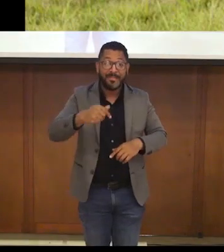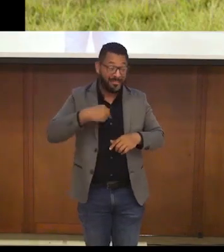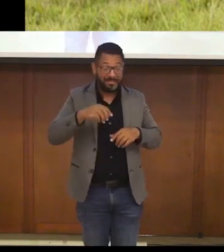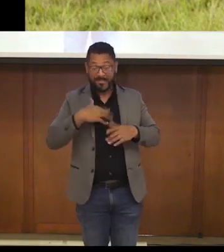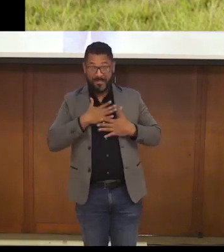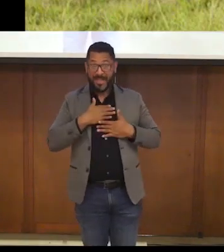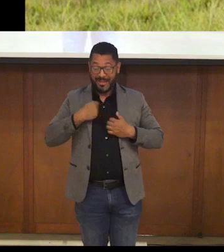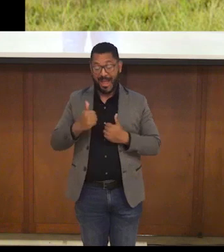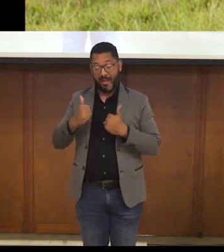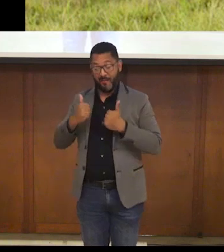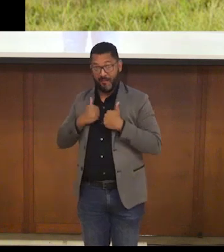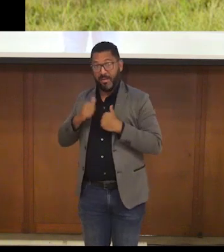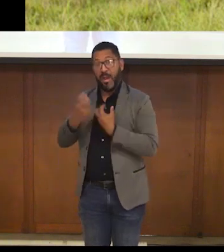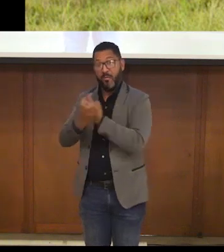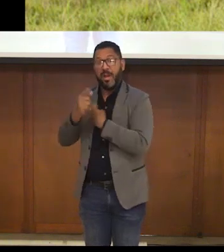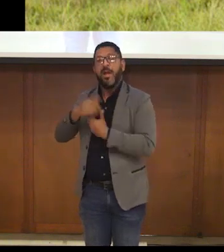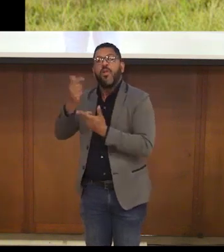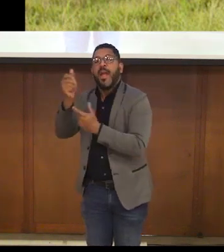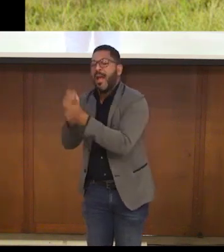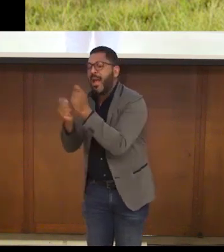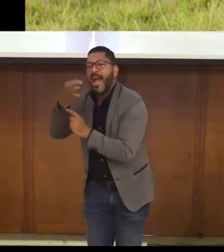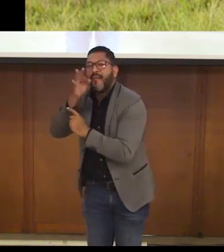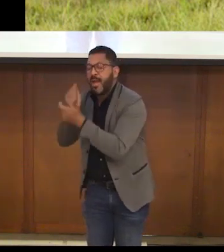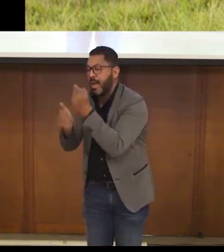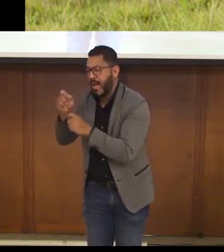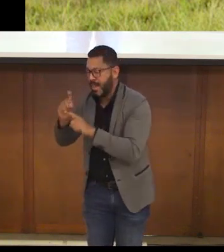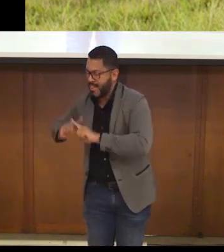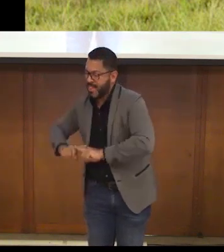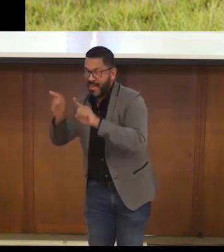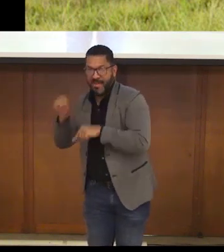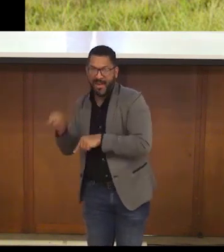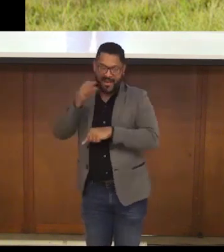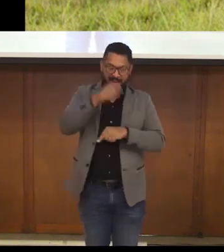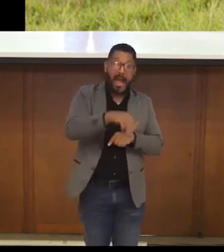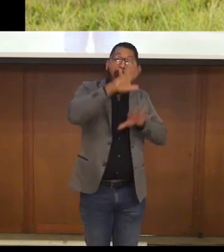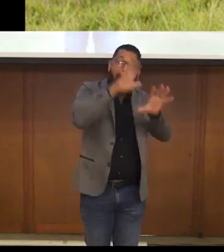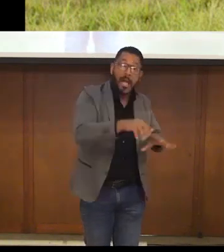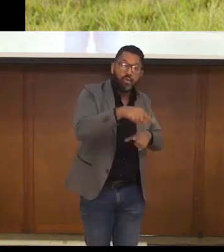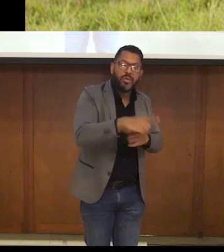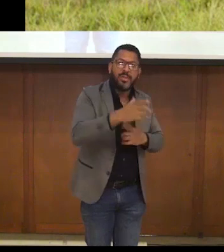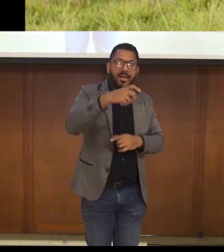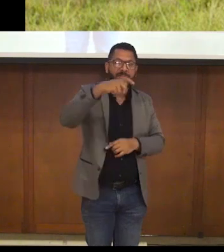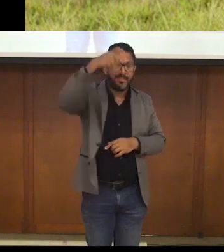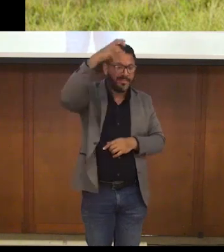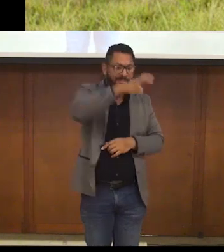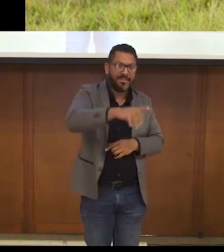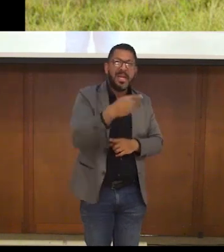mi territorio las fincas son cafeteras, en el Huila, mi papá fue cafetero, pero en estos territorios es